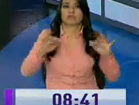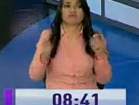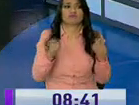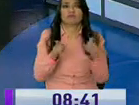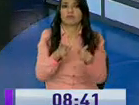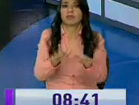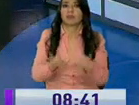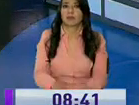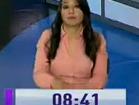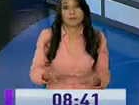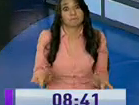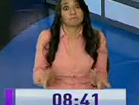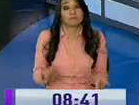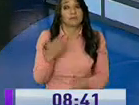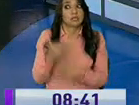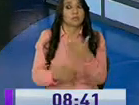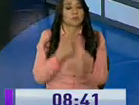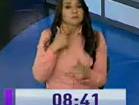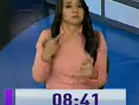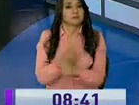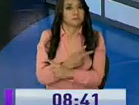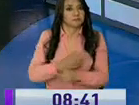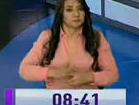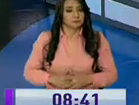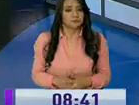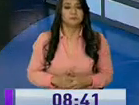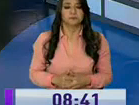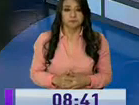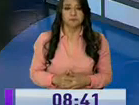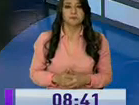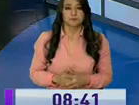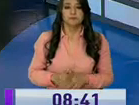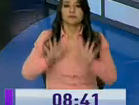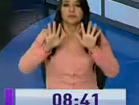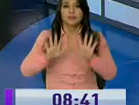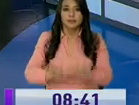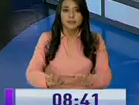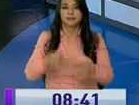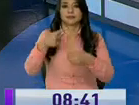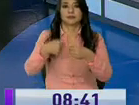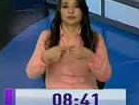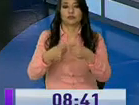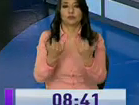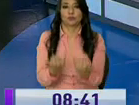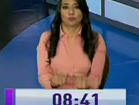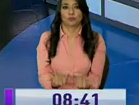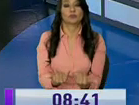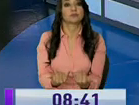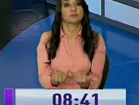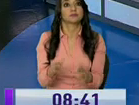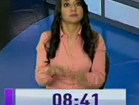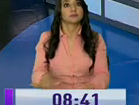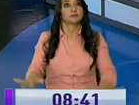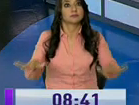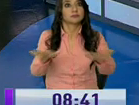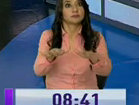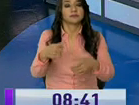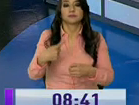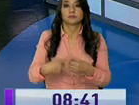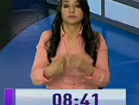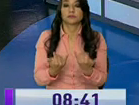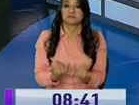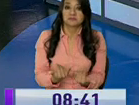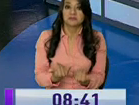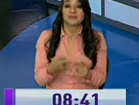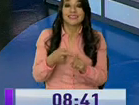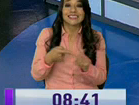la situación se puede realmente salir de las manos. En fin, así estamos en la ciudad de Quito, en el Distrito Metropolitano, en este día que